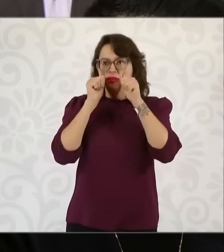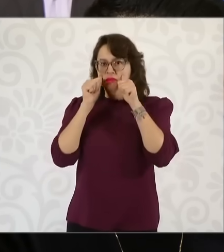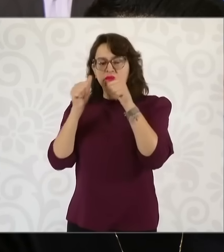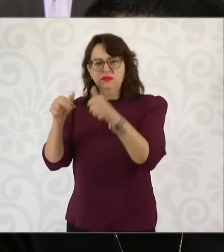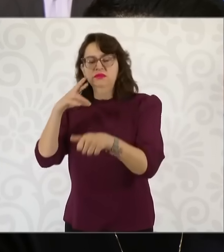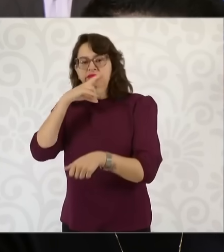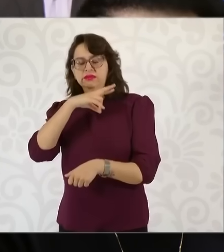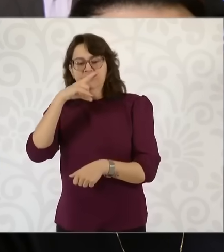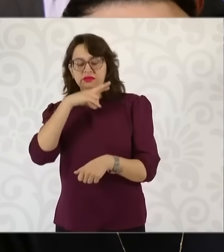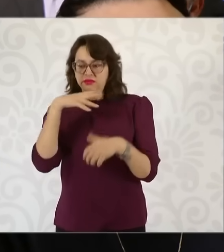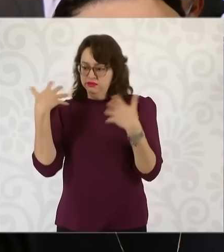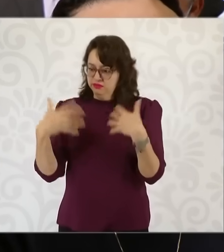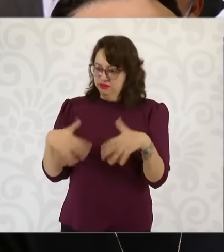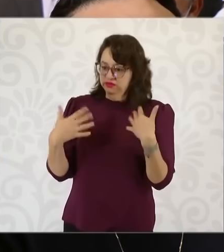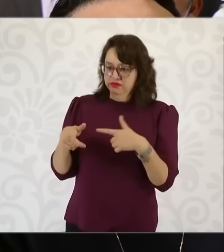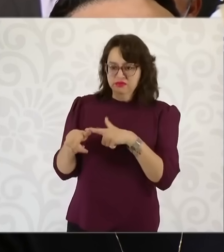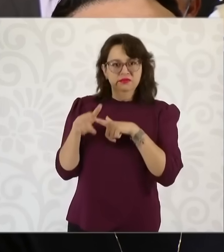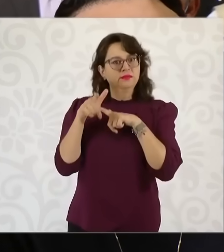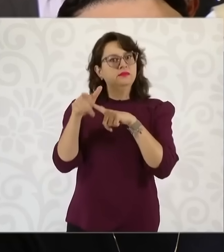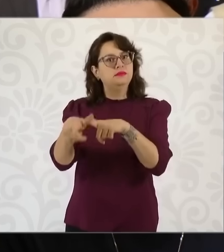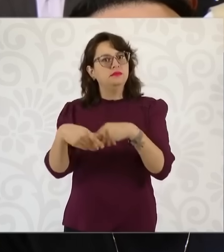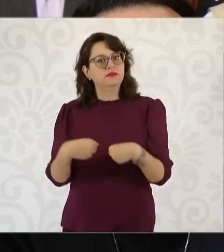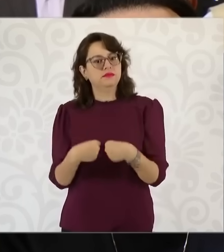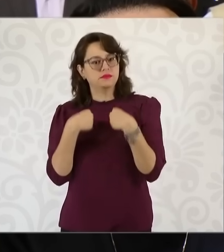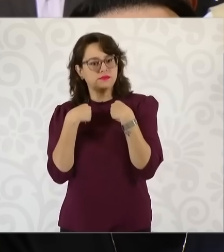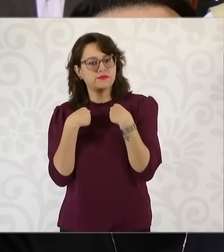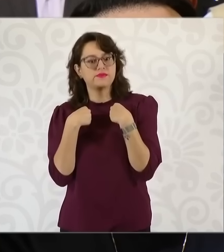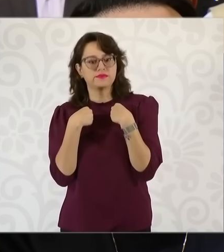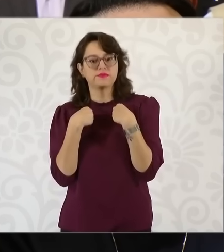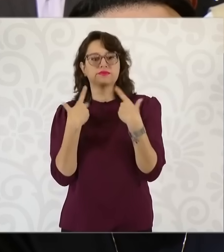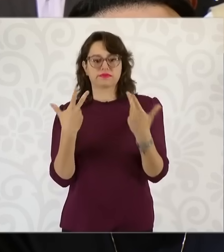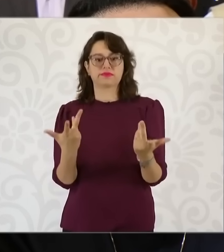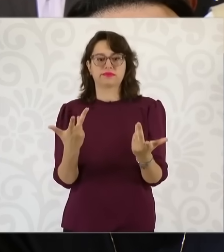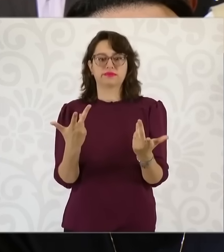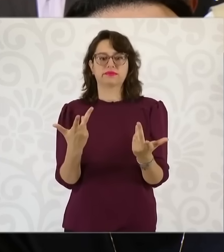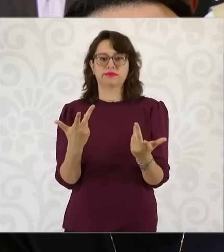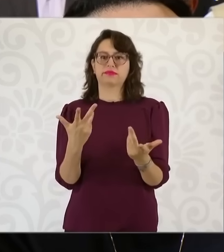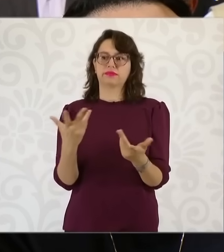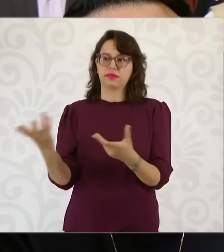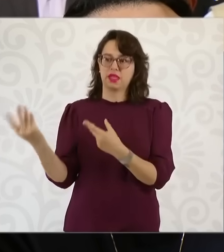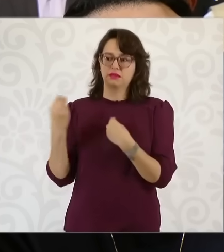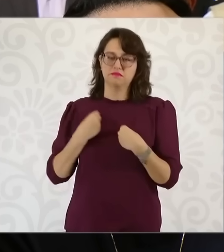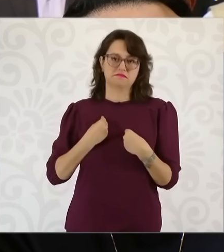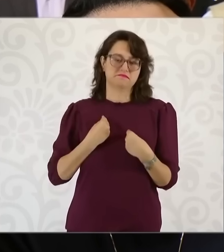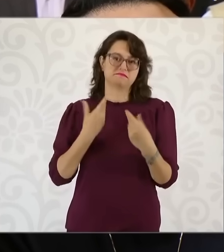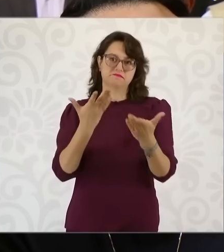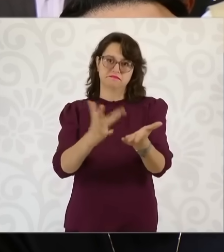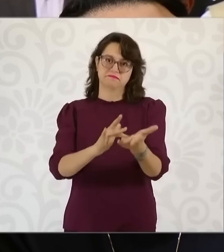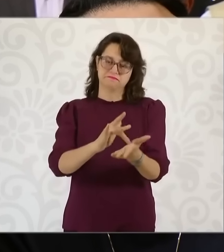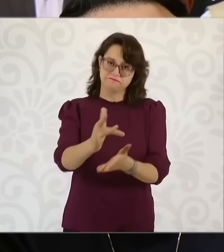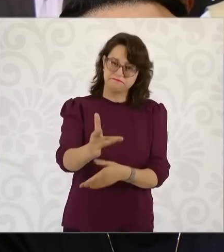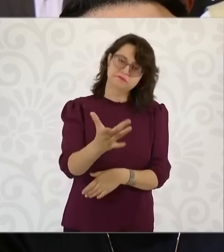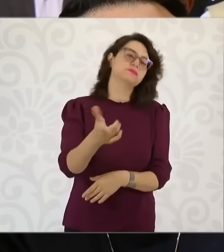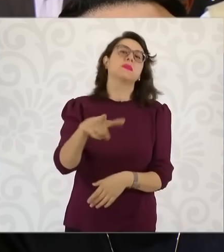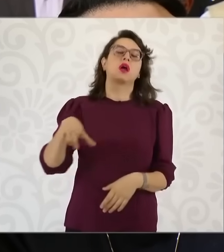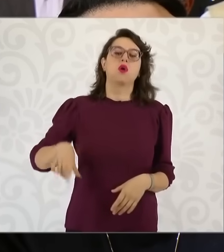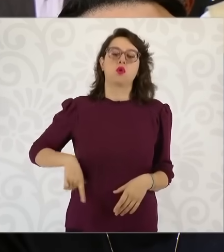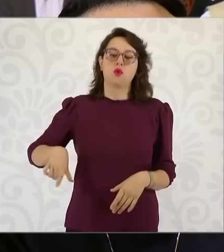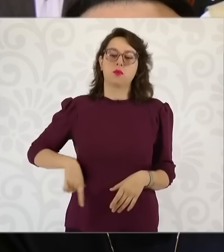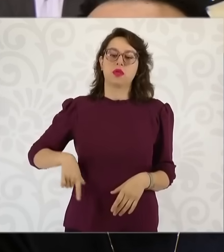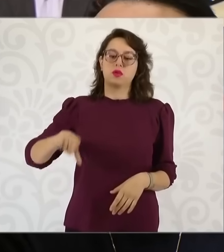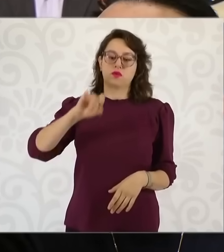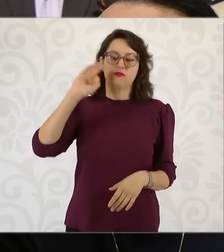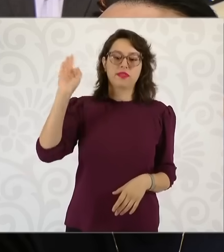que sigue siendo pues este caso levantando la voz y agradeciendo siempre al gobierno federal y específicamente